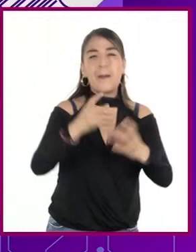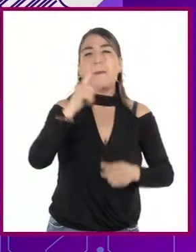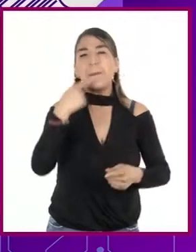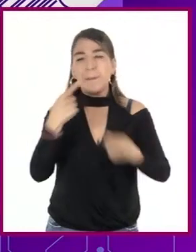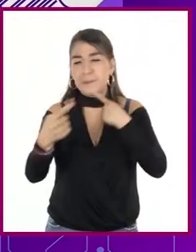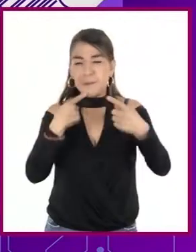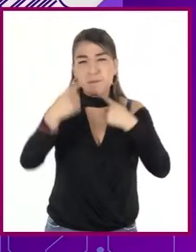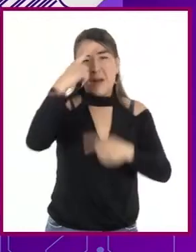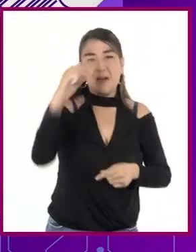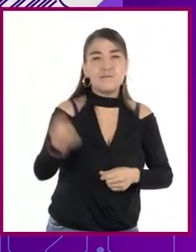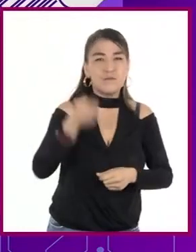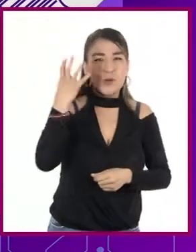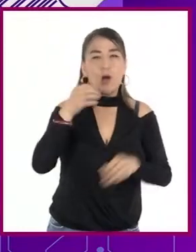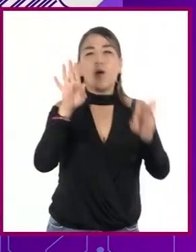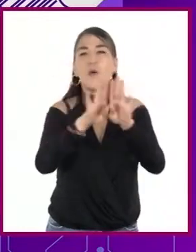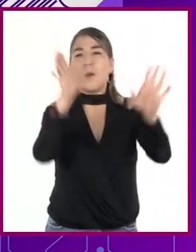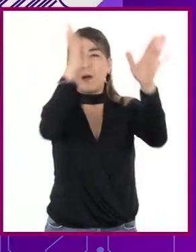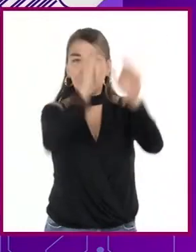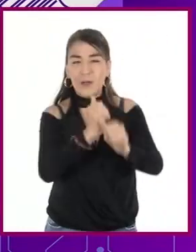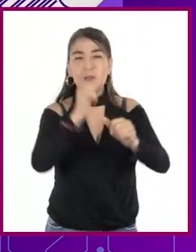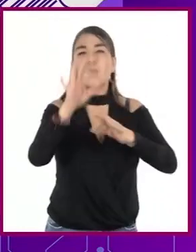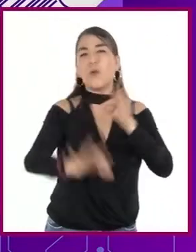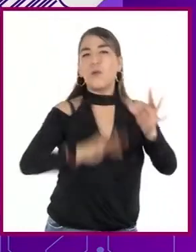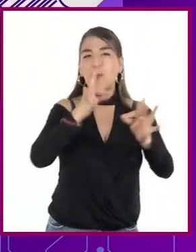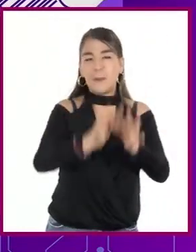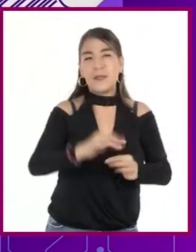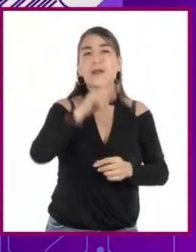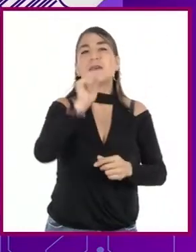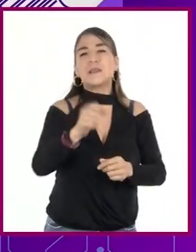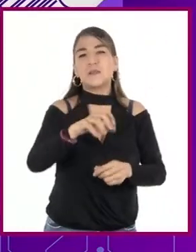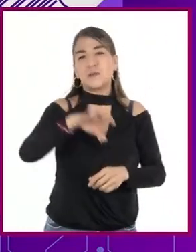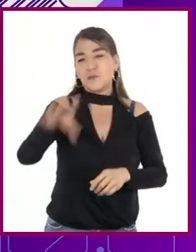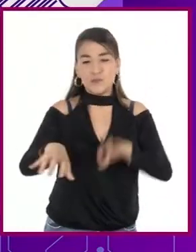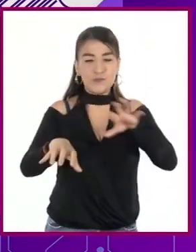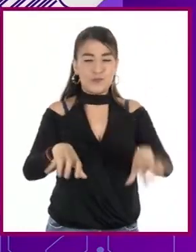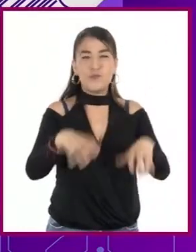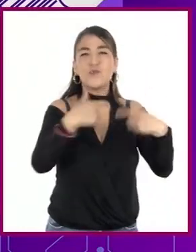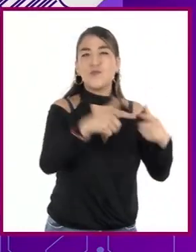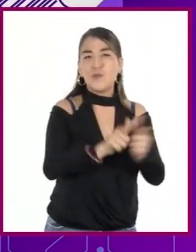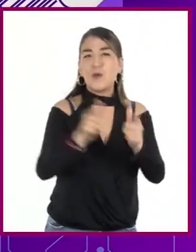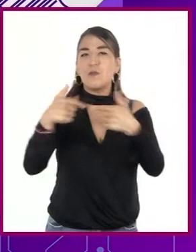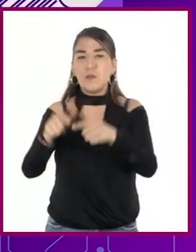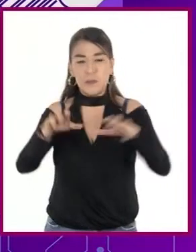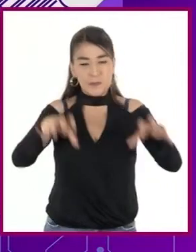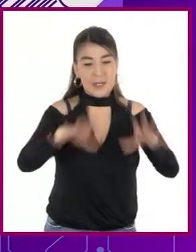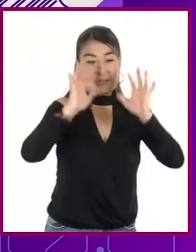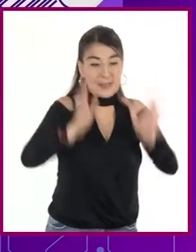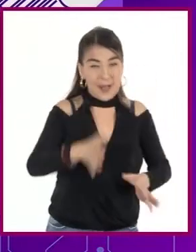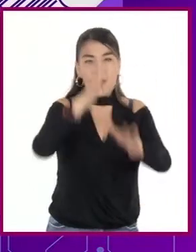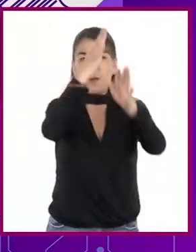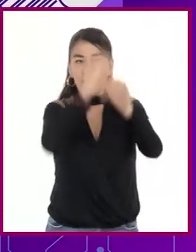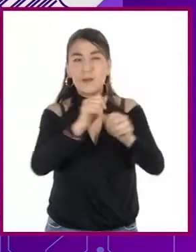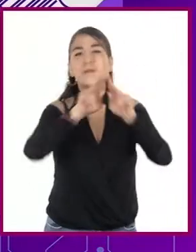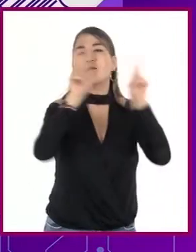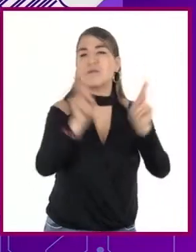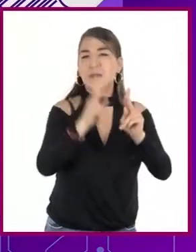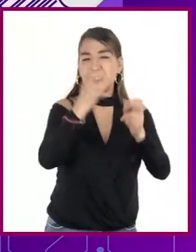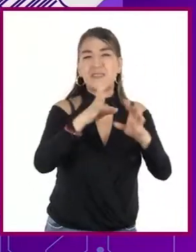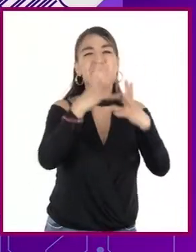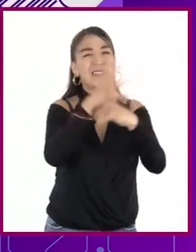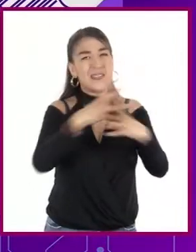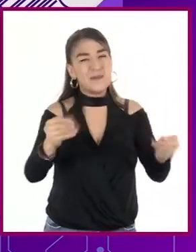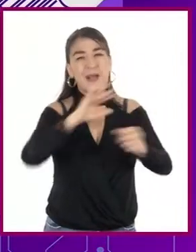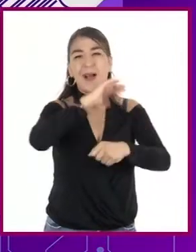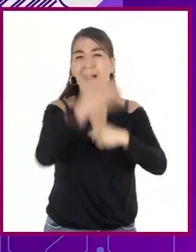consensos, establecer acuerdos y compromisos de las partes involucradas para terminar el conflicto y lograr objetivos